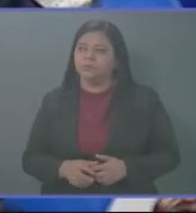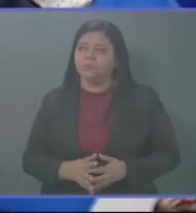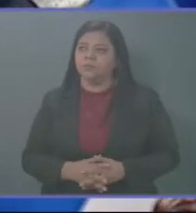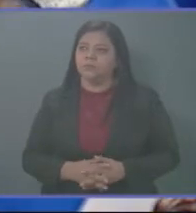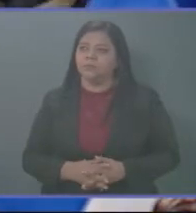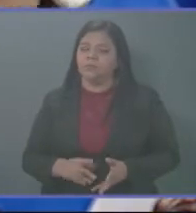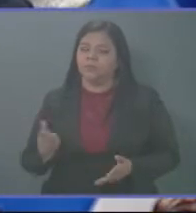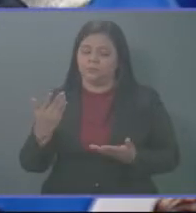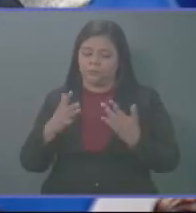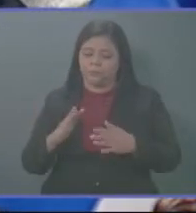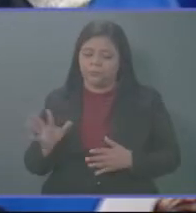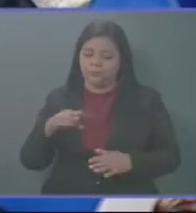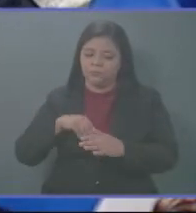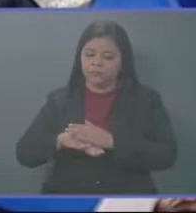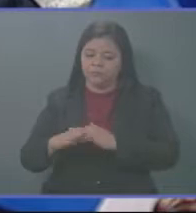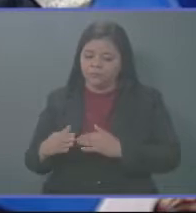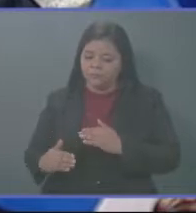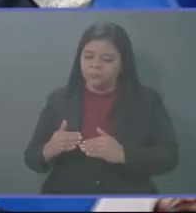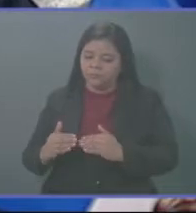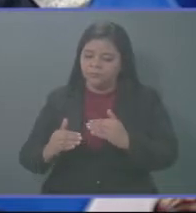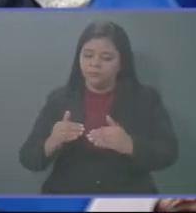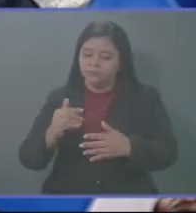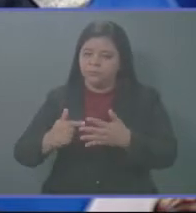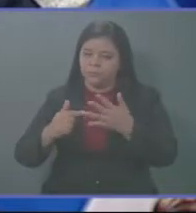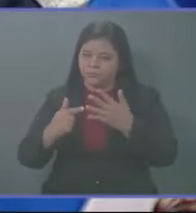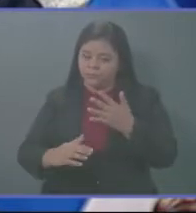Y dentro del proceso de formación de ley,